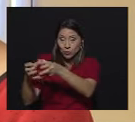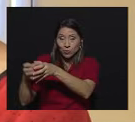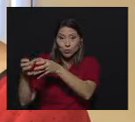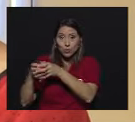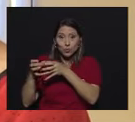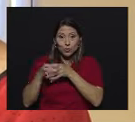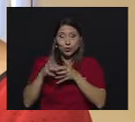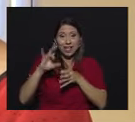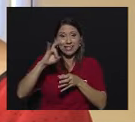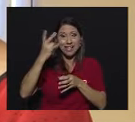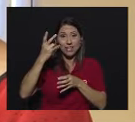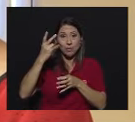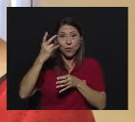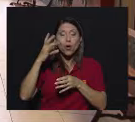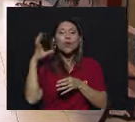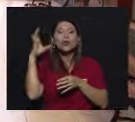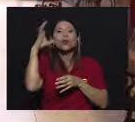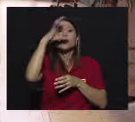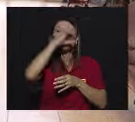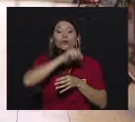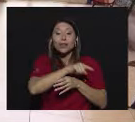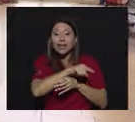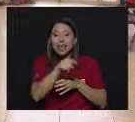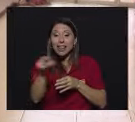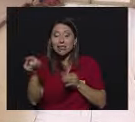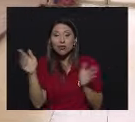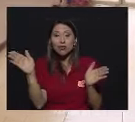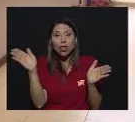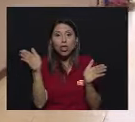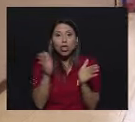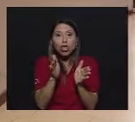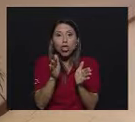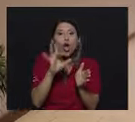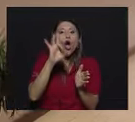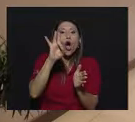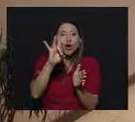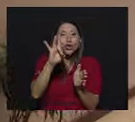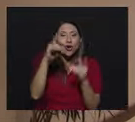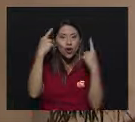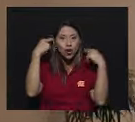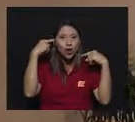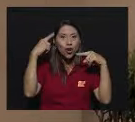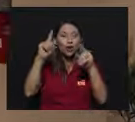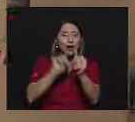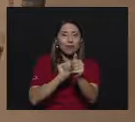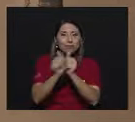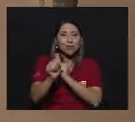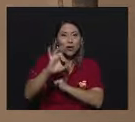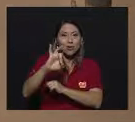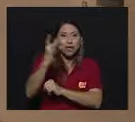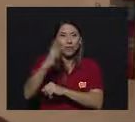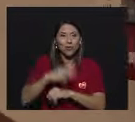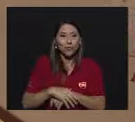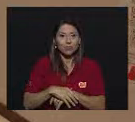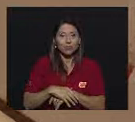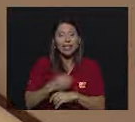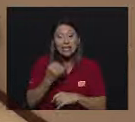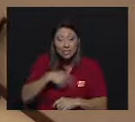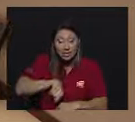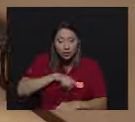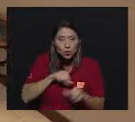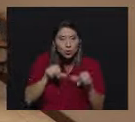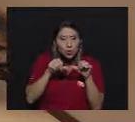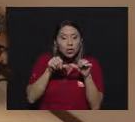que 8 de esos grupos llegan a octavo. Y si todavía hacemos la continuación al cuarto